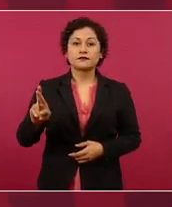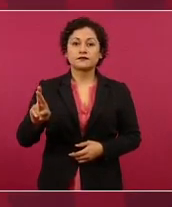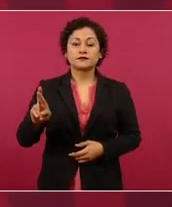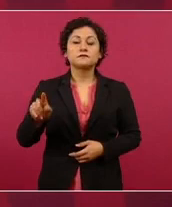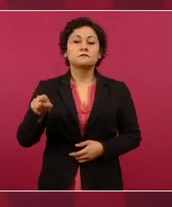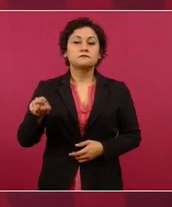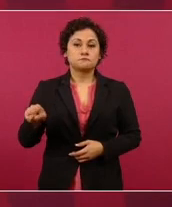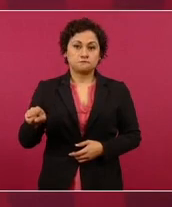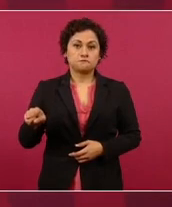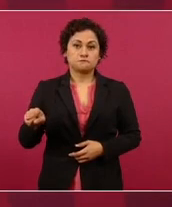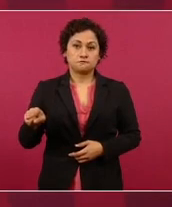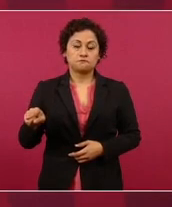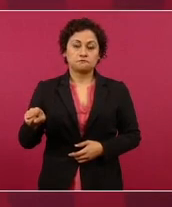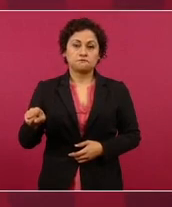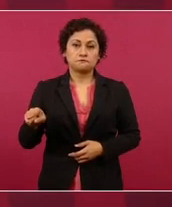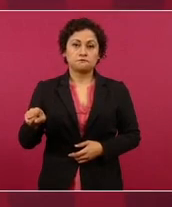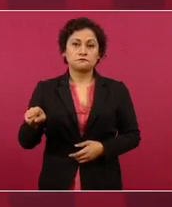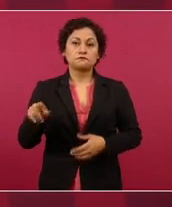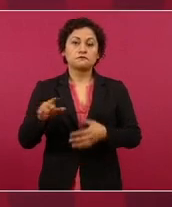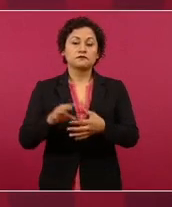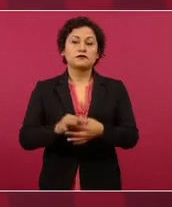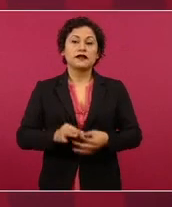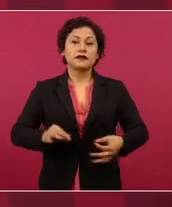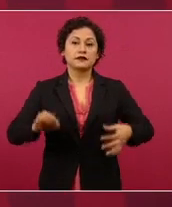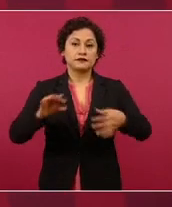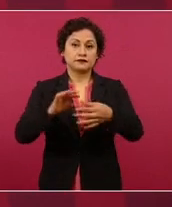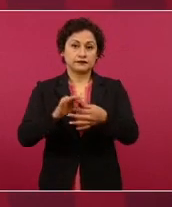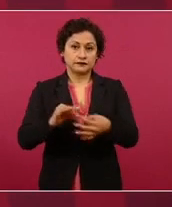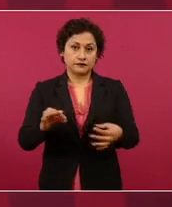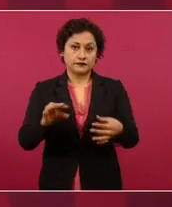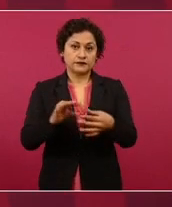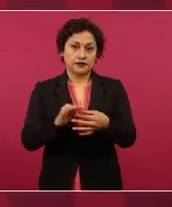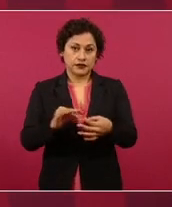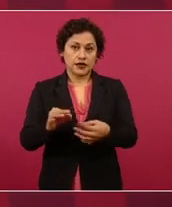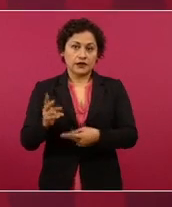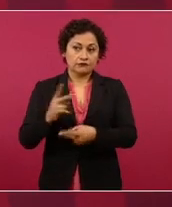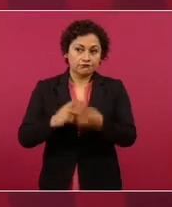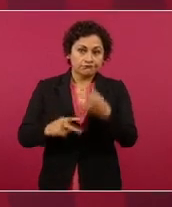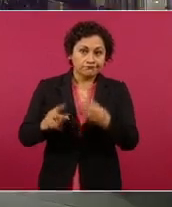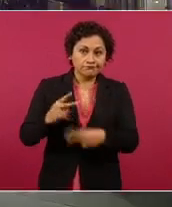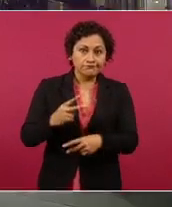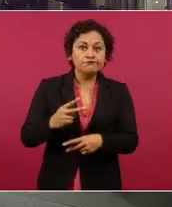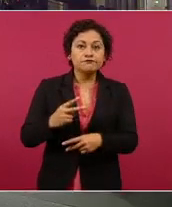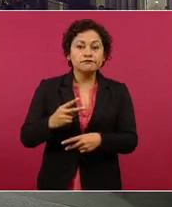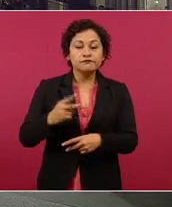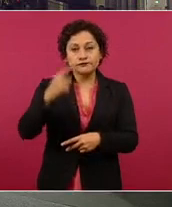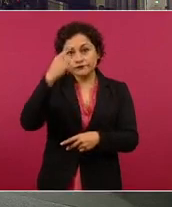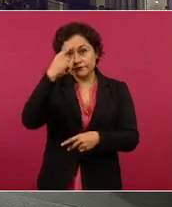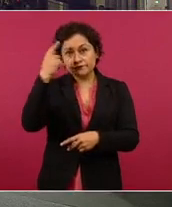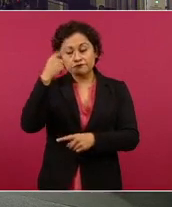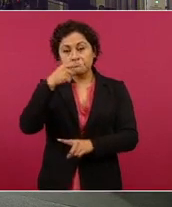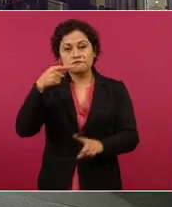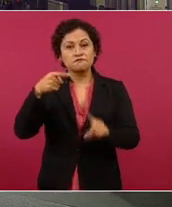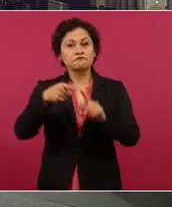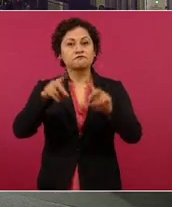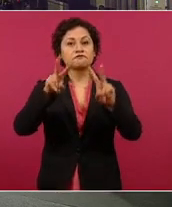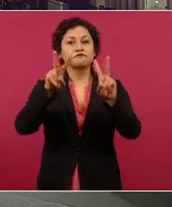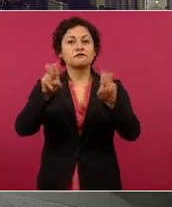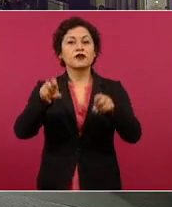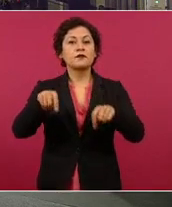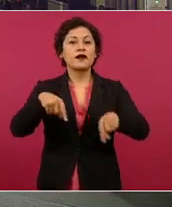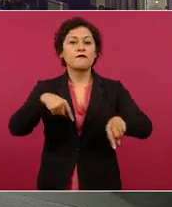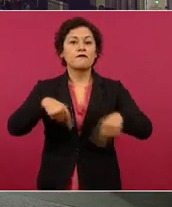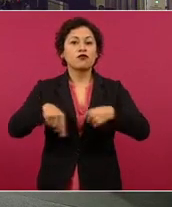va a dar una exposición sobre lo que sucede en el fútbol. Es un